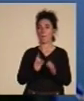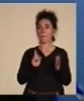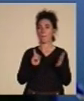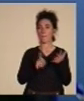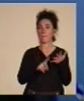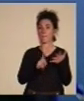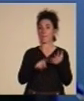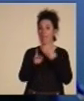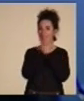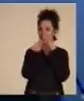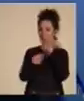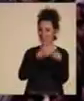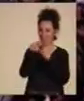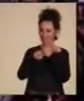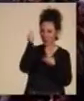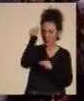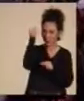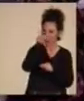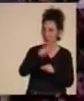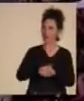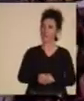Los Intoxicados.